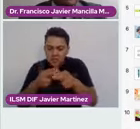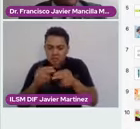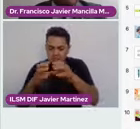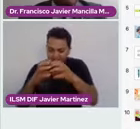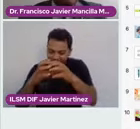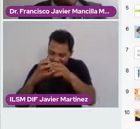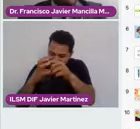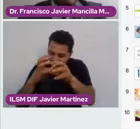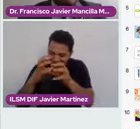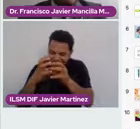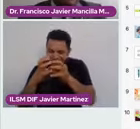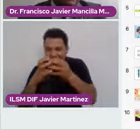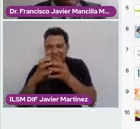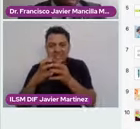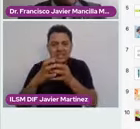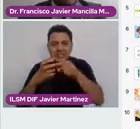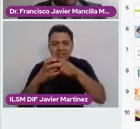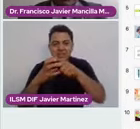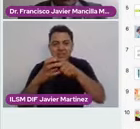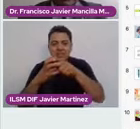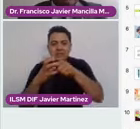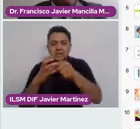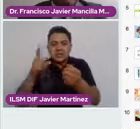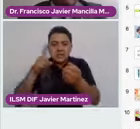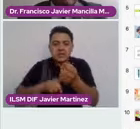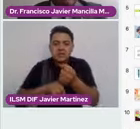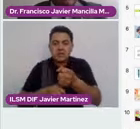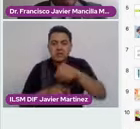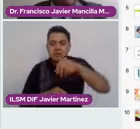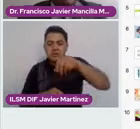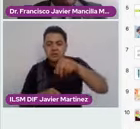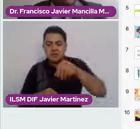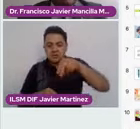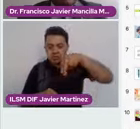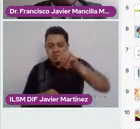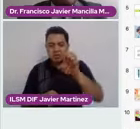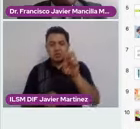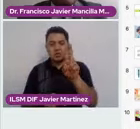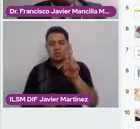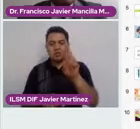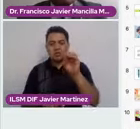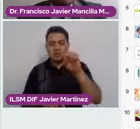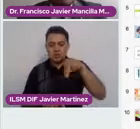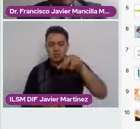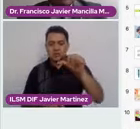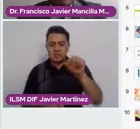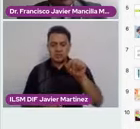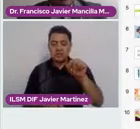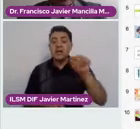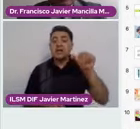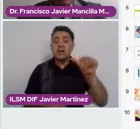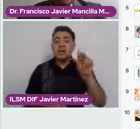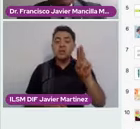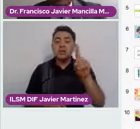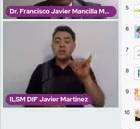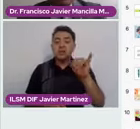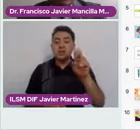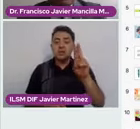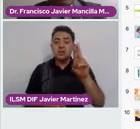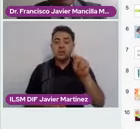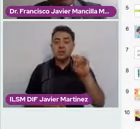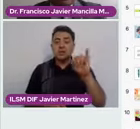que conforman las neuronas auditivas, ¿sí? ¿Cómo funciona la cóclea? ¿Cómo funciona